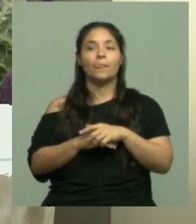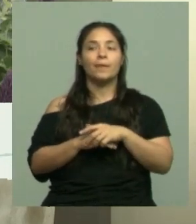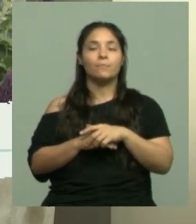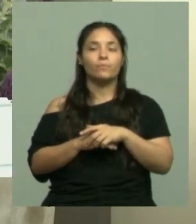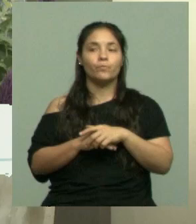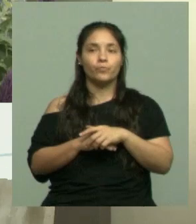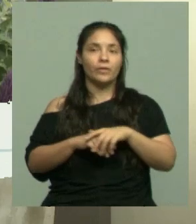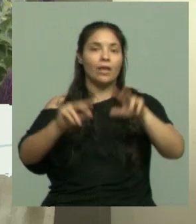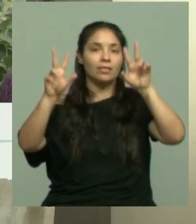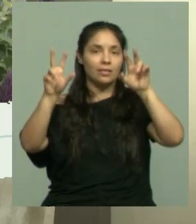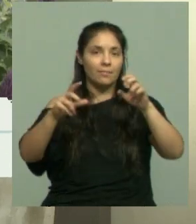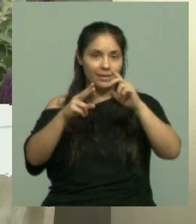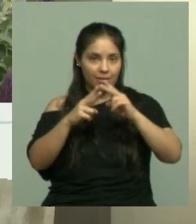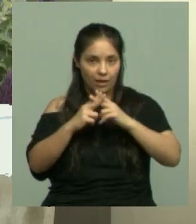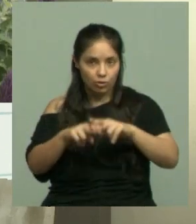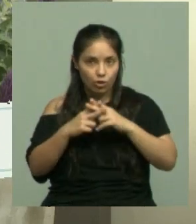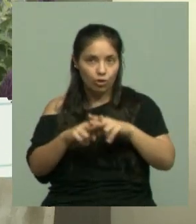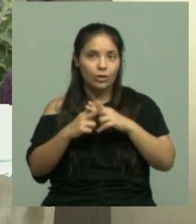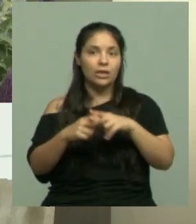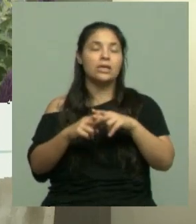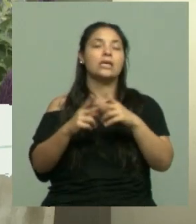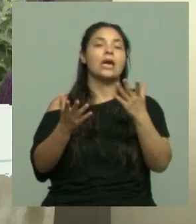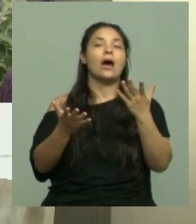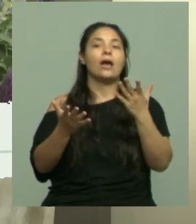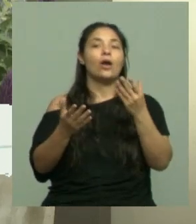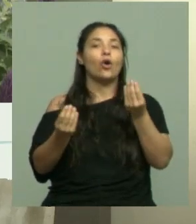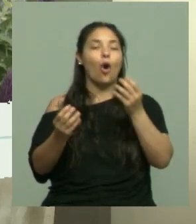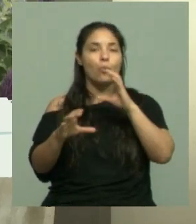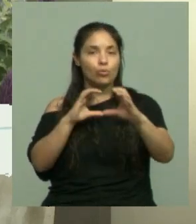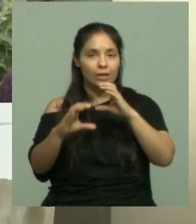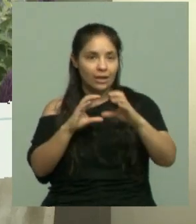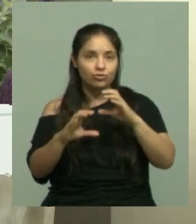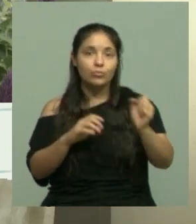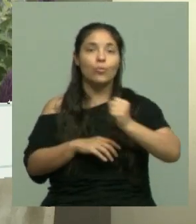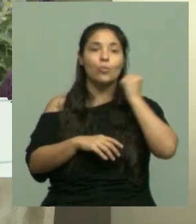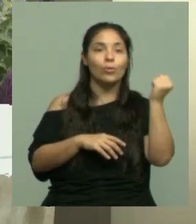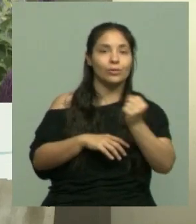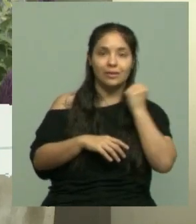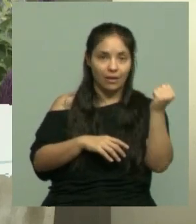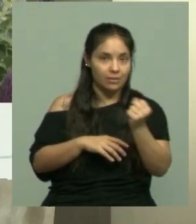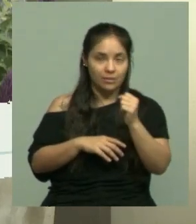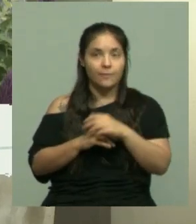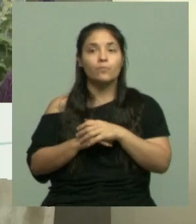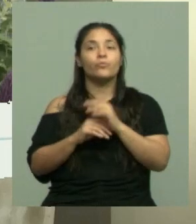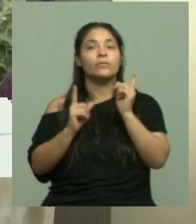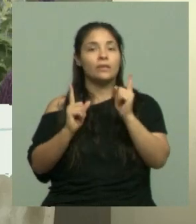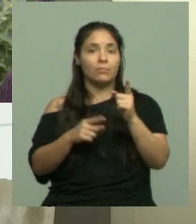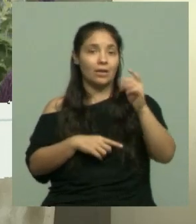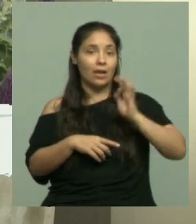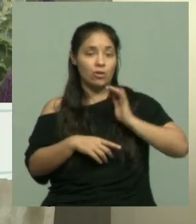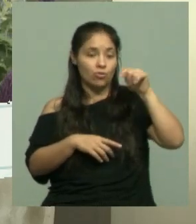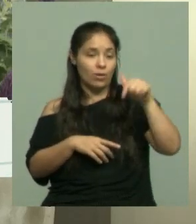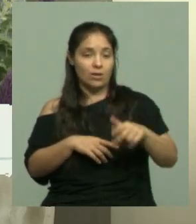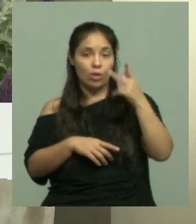la tecnología y en este caso cómo el uso de la tecnología en la comunicación es fundamental. Y otro de los datos destacados de este año en particular,